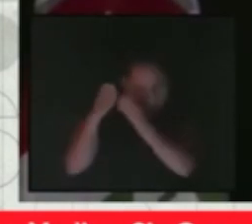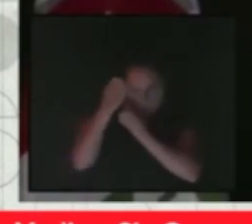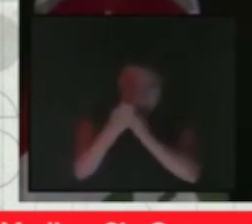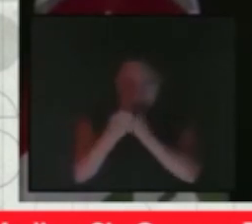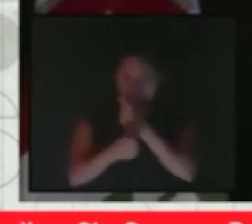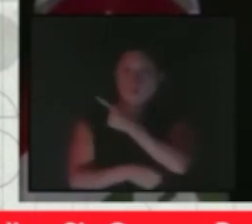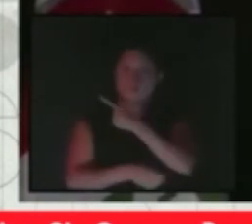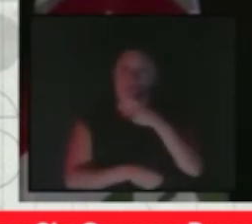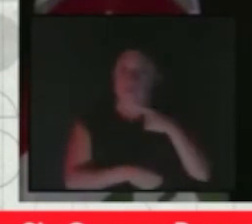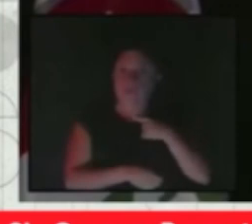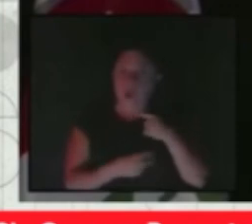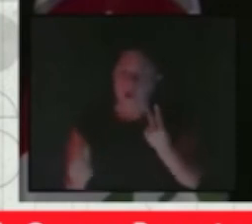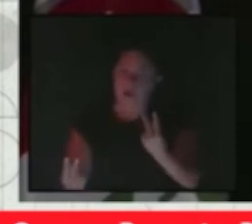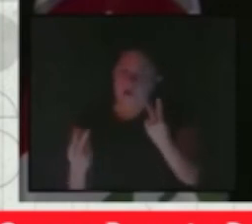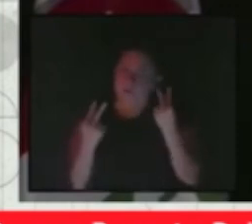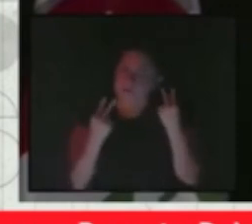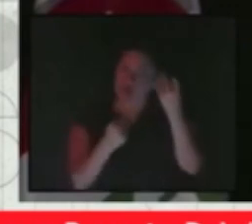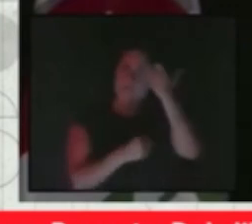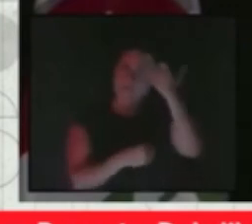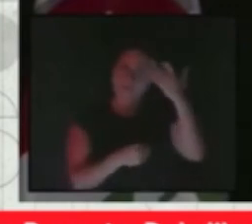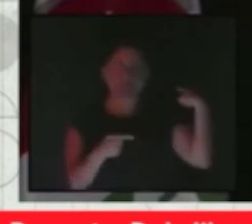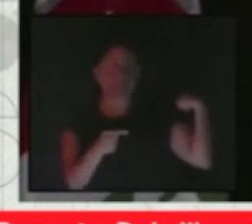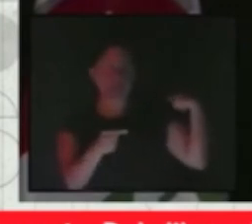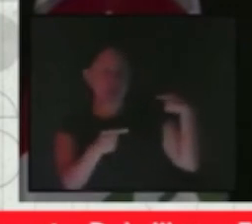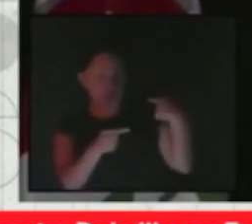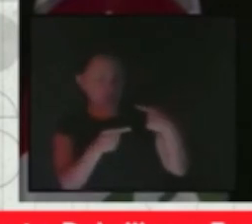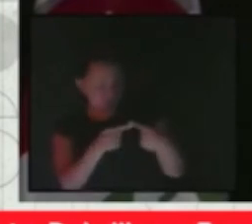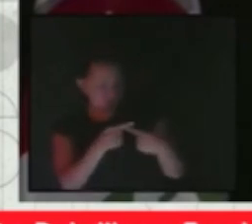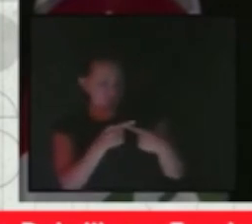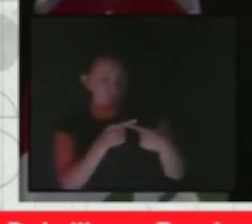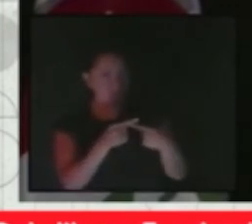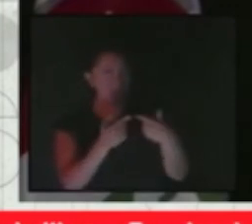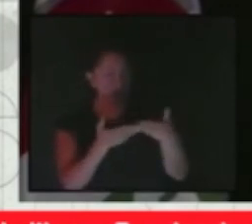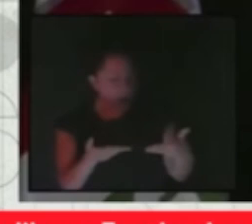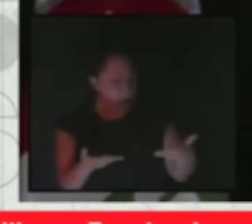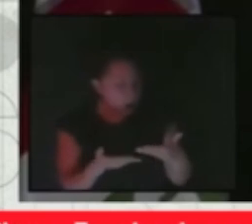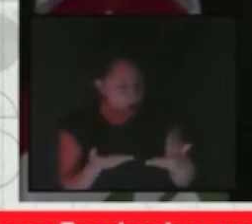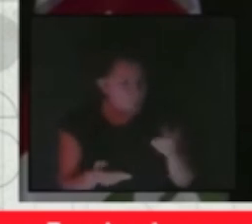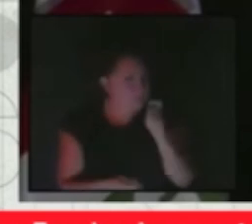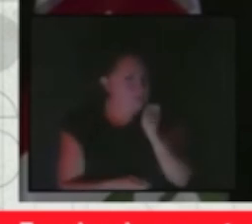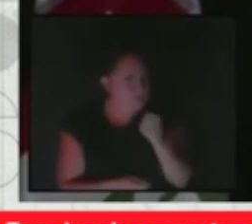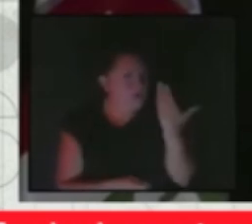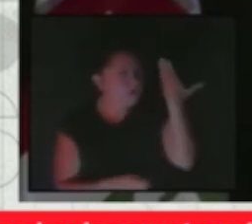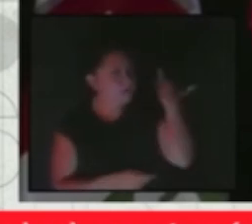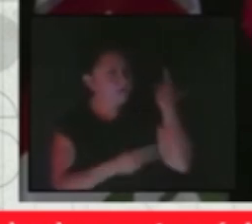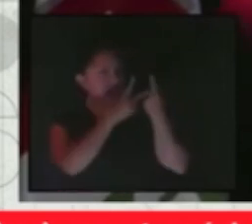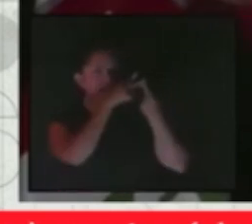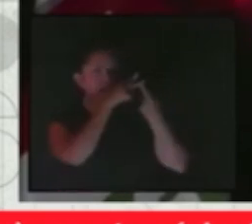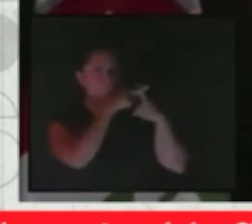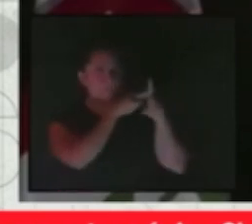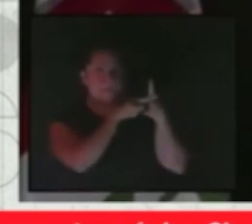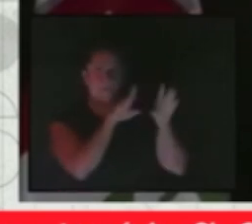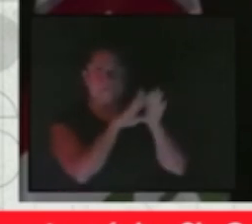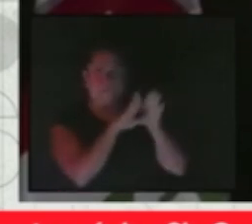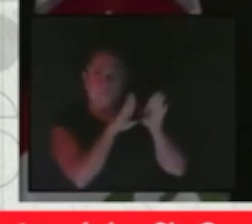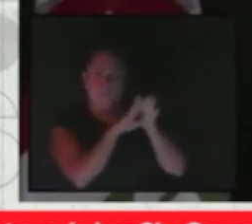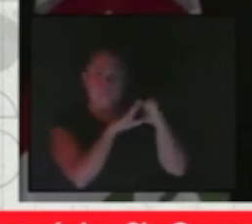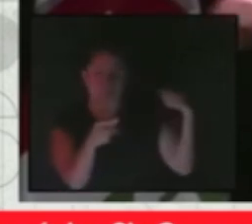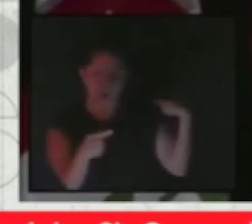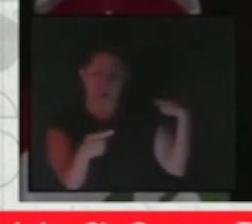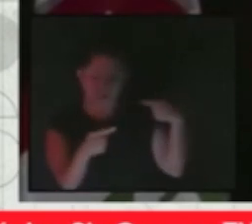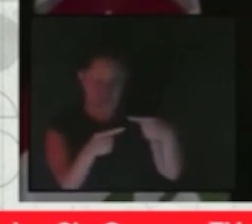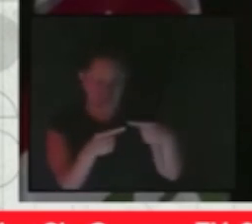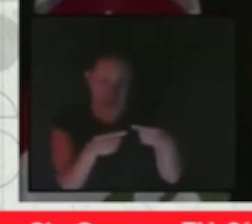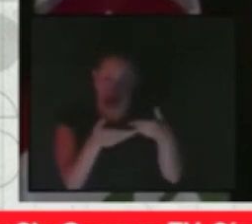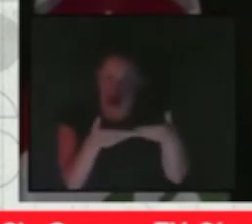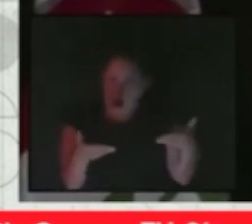coyuntura en la que nos encontramos. Dejar muy presente que vamos a iniciar un gran trabajo por todo